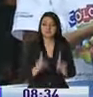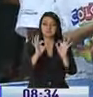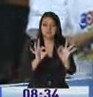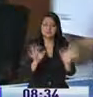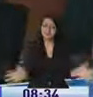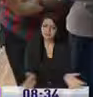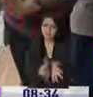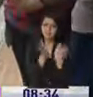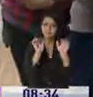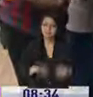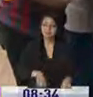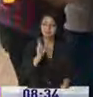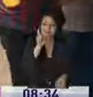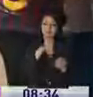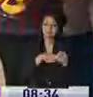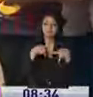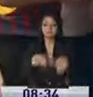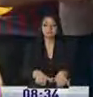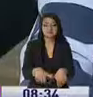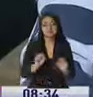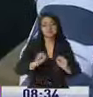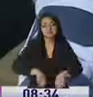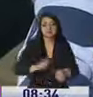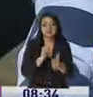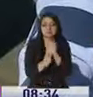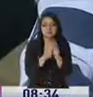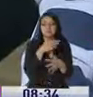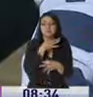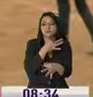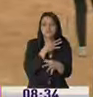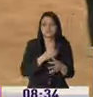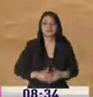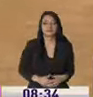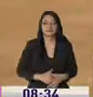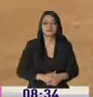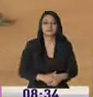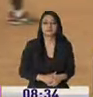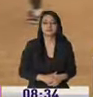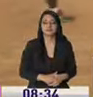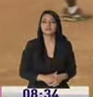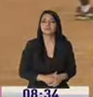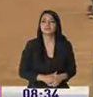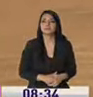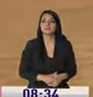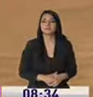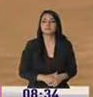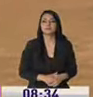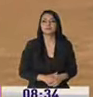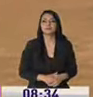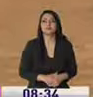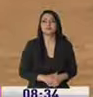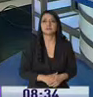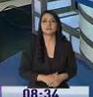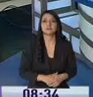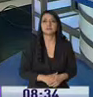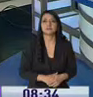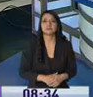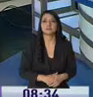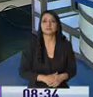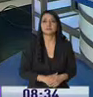anímese. Quizás aquí encuentre su deporte ideal. En Quito informó Andrea Valareso. Muy